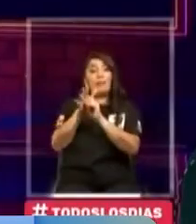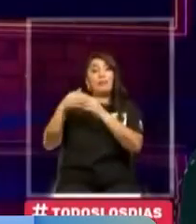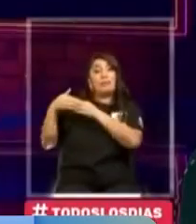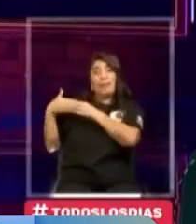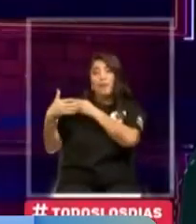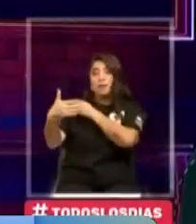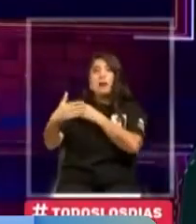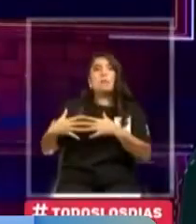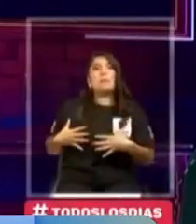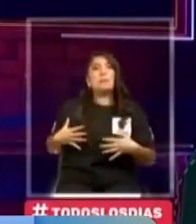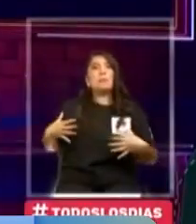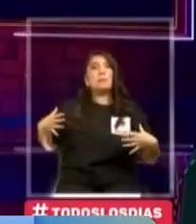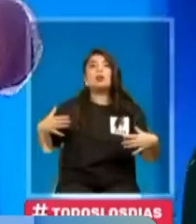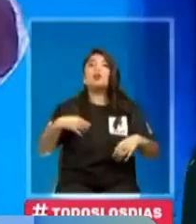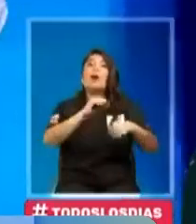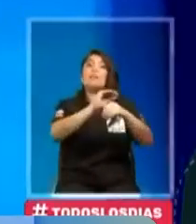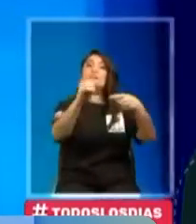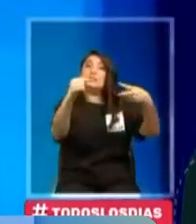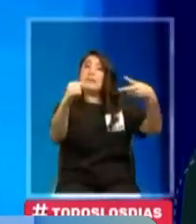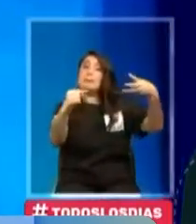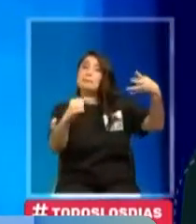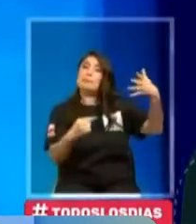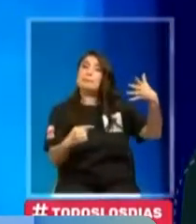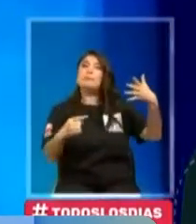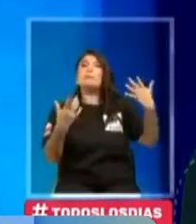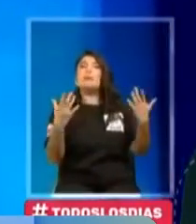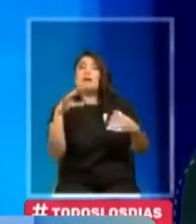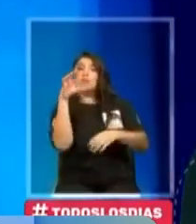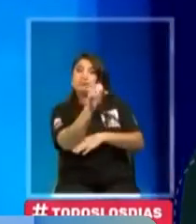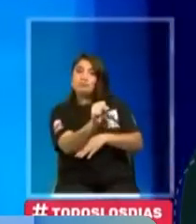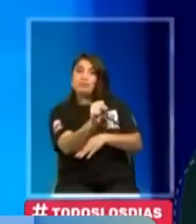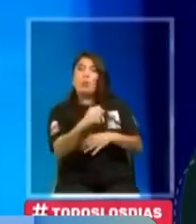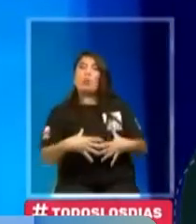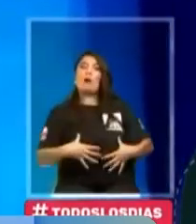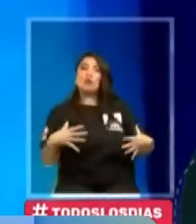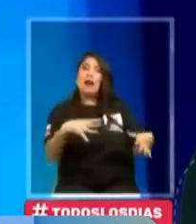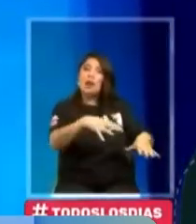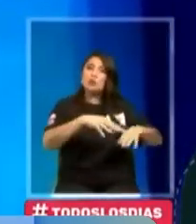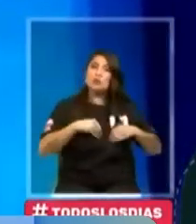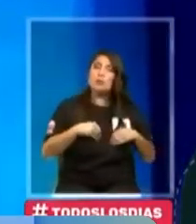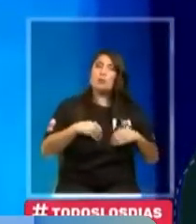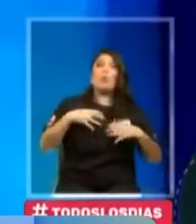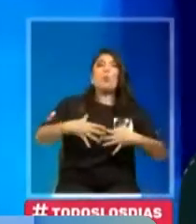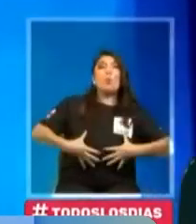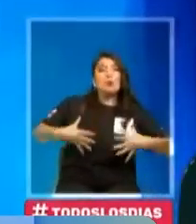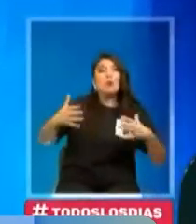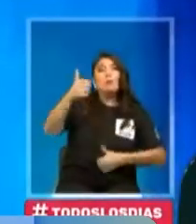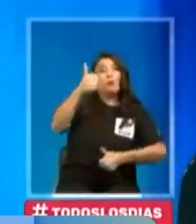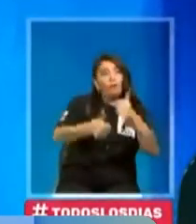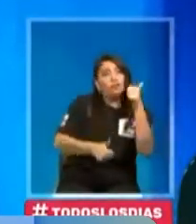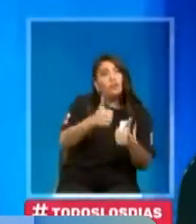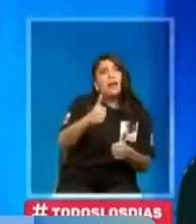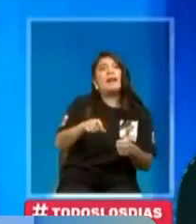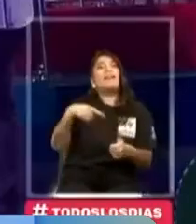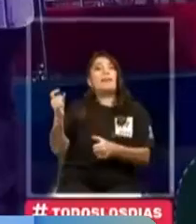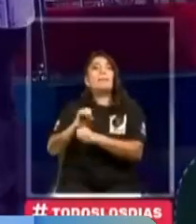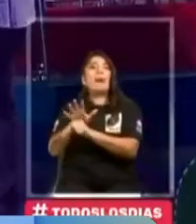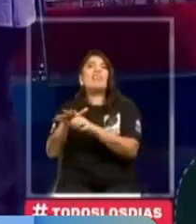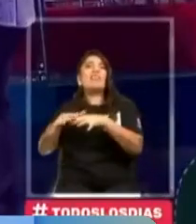voy a dar tips para reconocer a un guatón asumido, un guatón profesional, de un gordo que engordó en